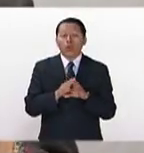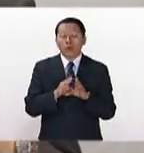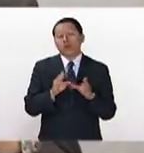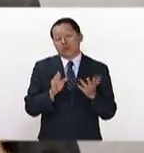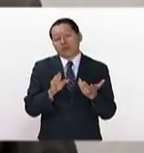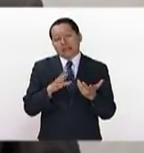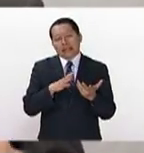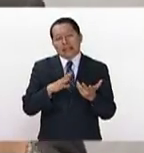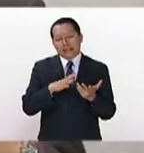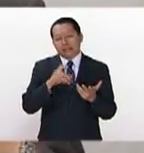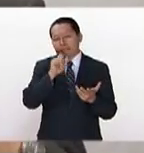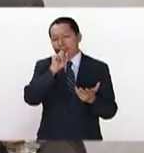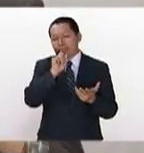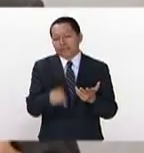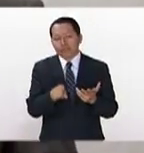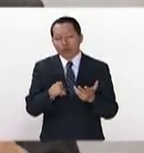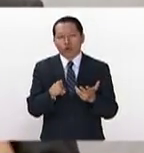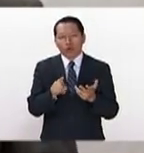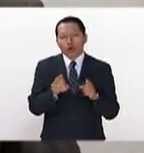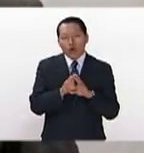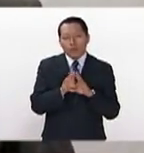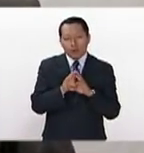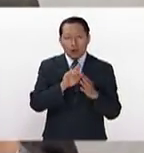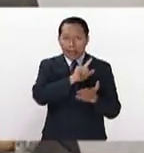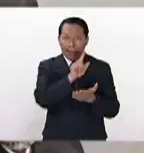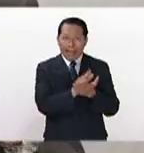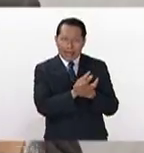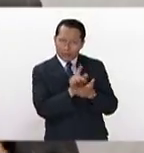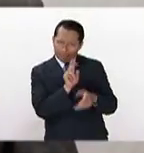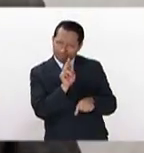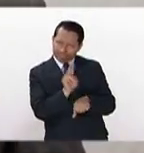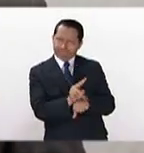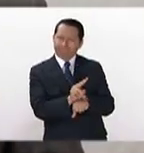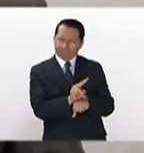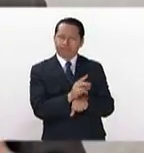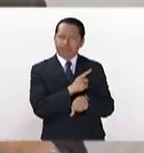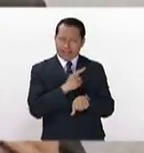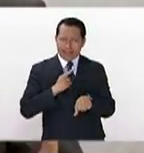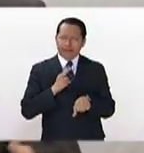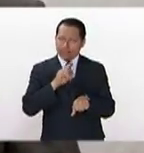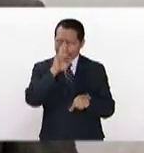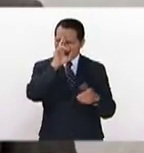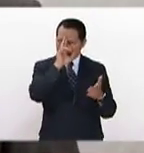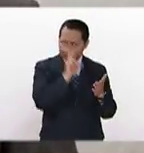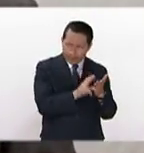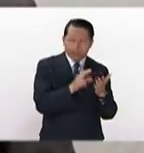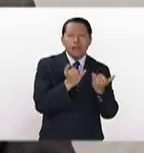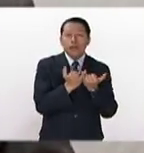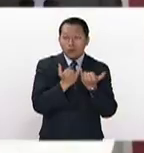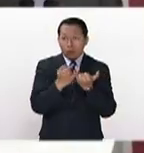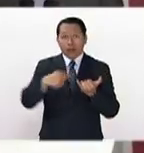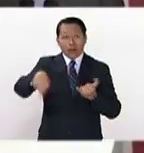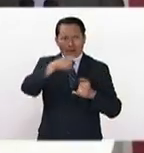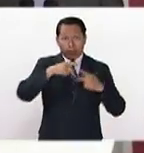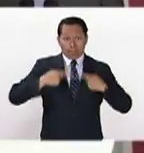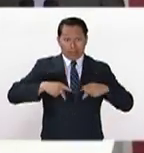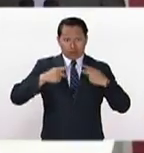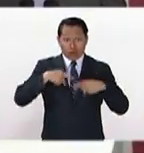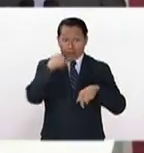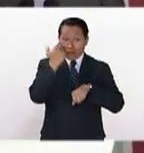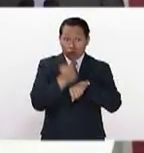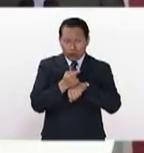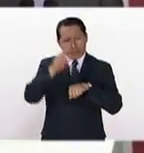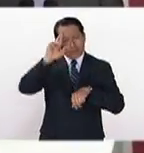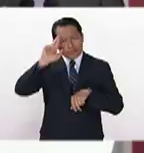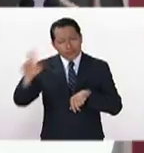una enorme observancia de la ley, de respetar la voluntad de los ciudadanos y procurar que los